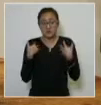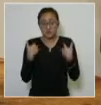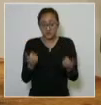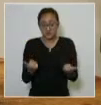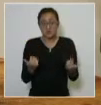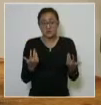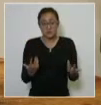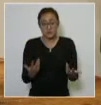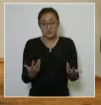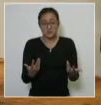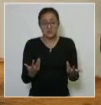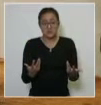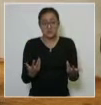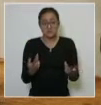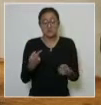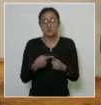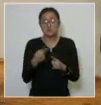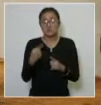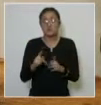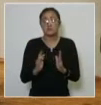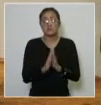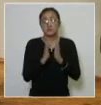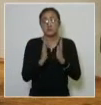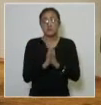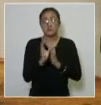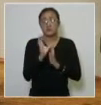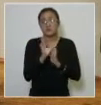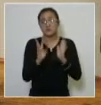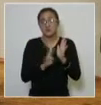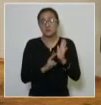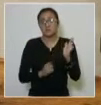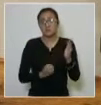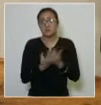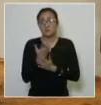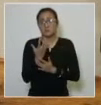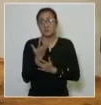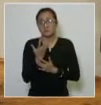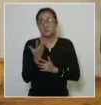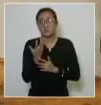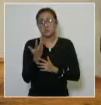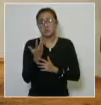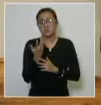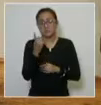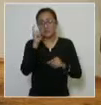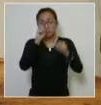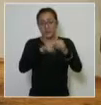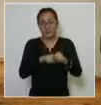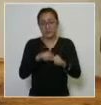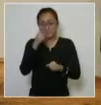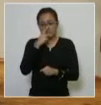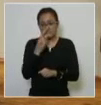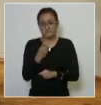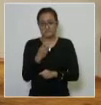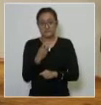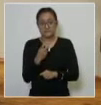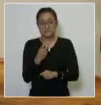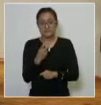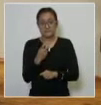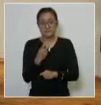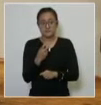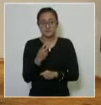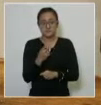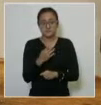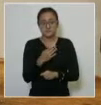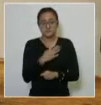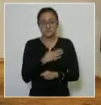sé, pero podrán participar en la convocatoria y tendrán que acreditar requisitos para ello. Y